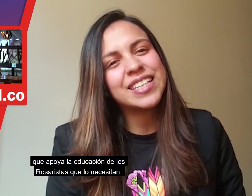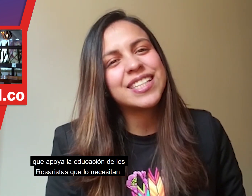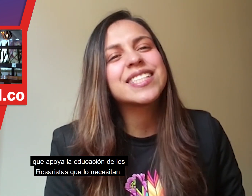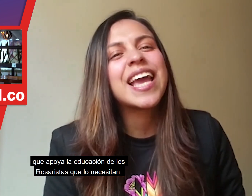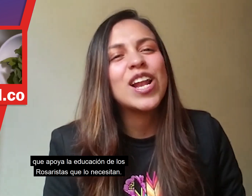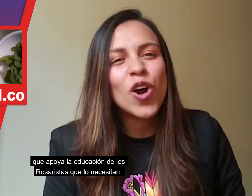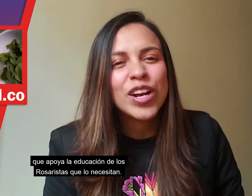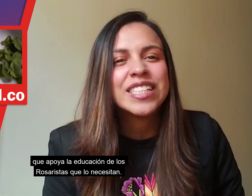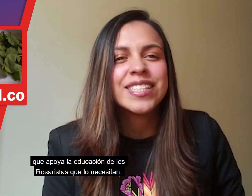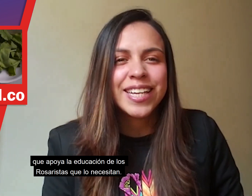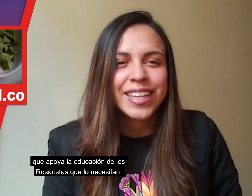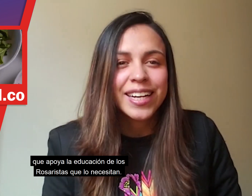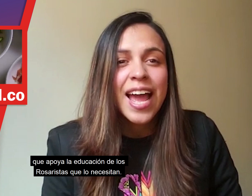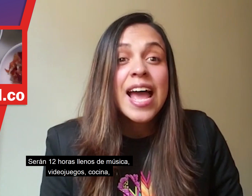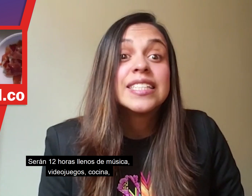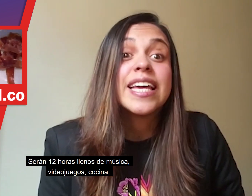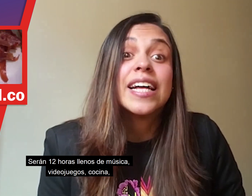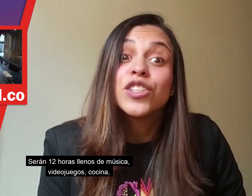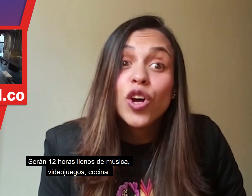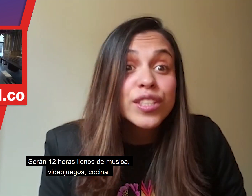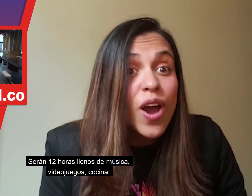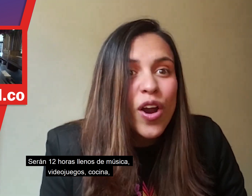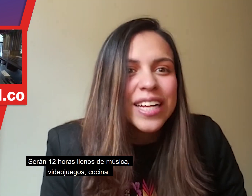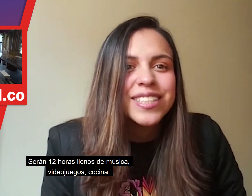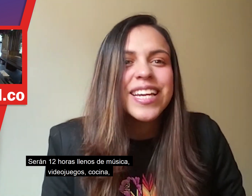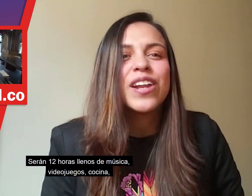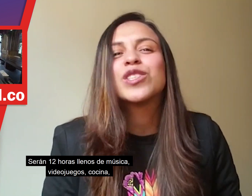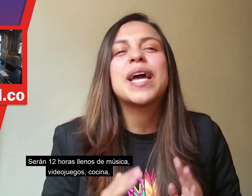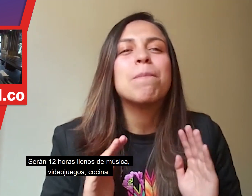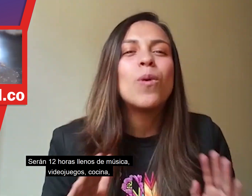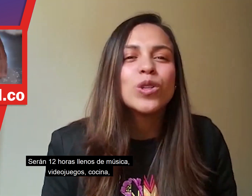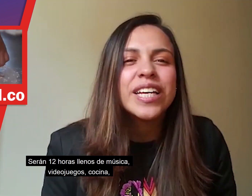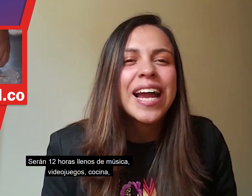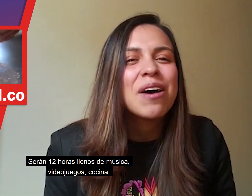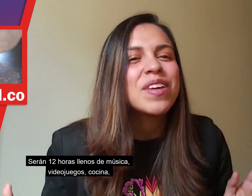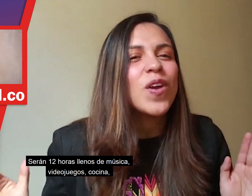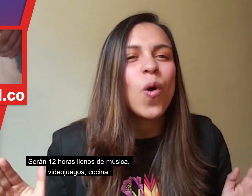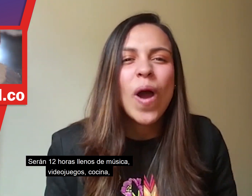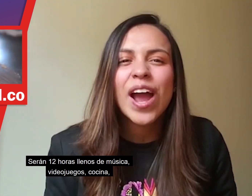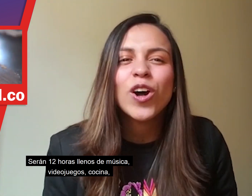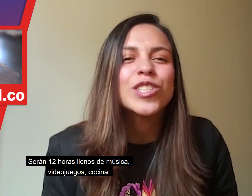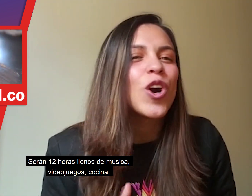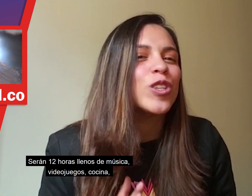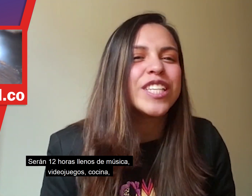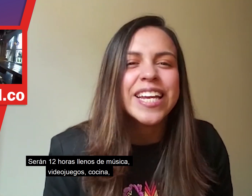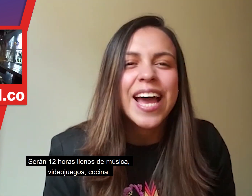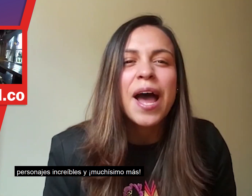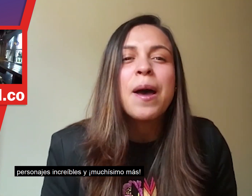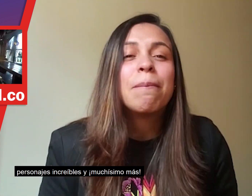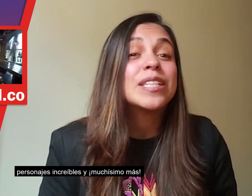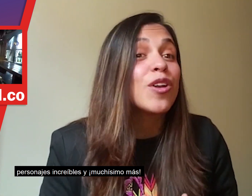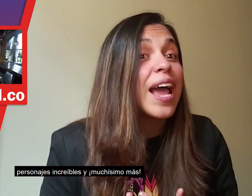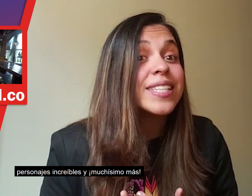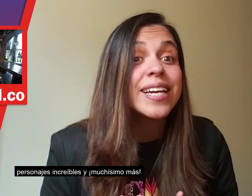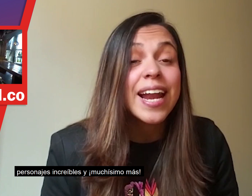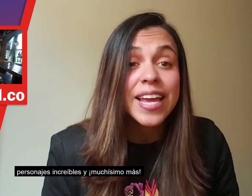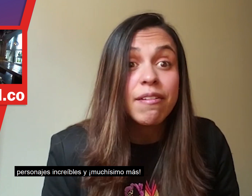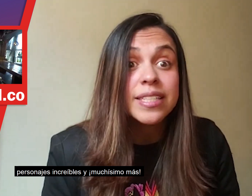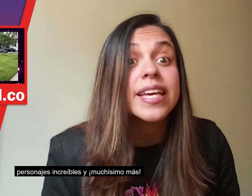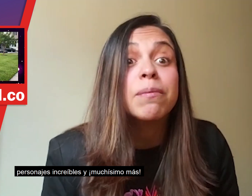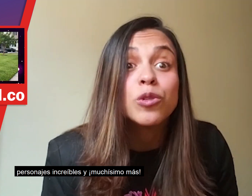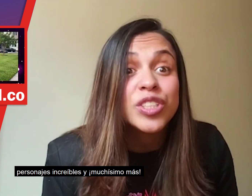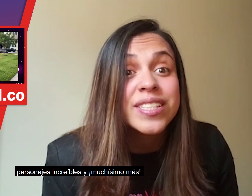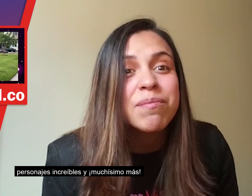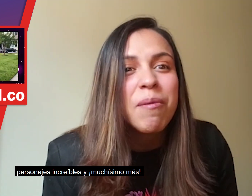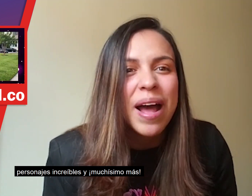los rosaristas que lo necesitan. Serán 12 horas llenos de música, videojuegos, cocina, personajes